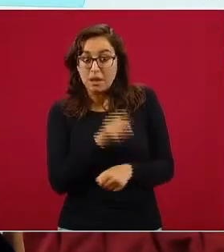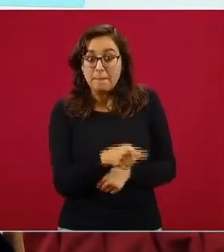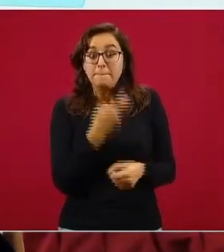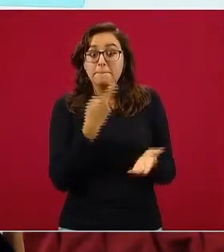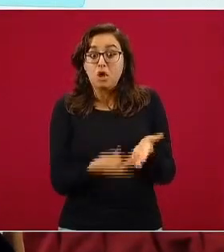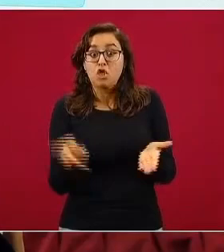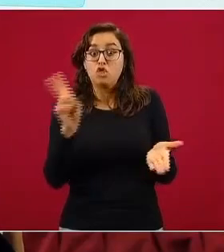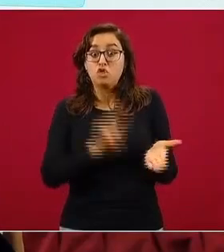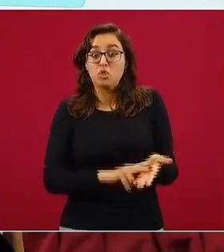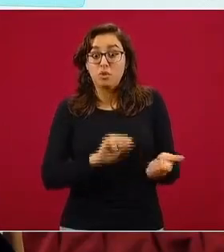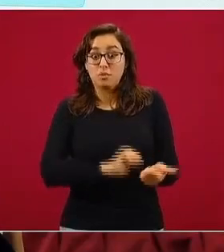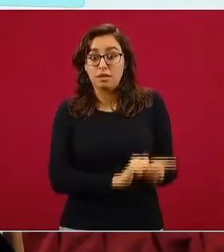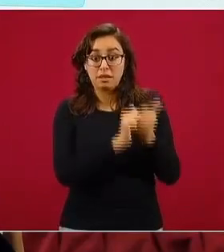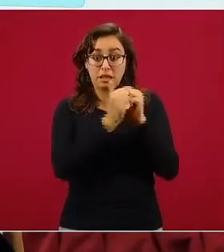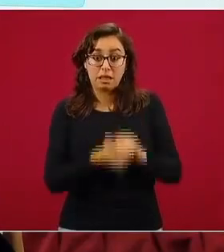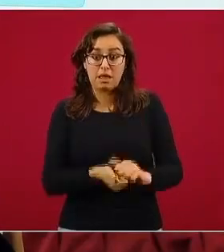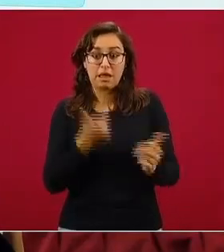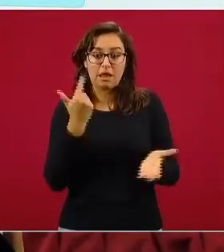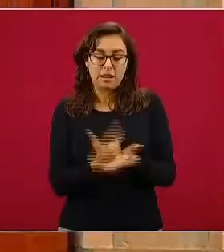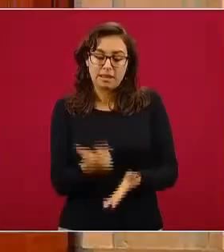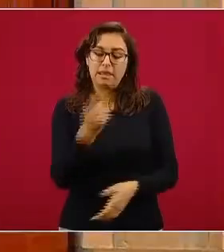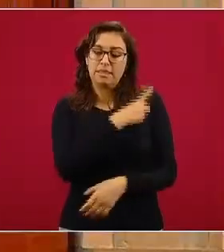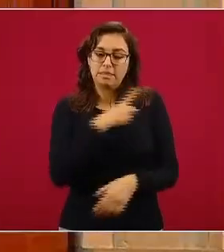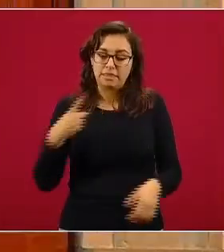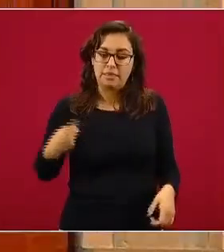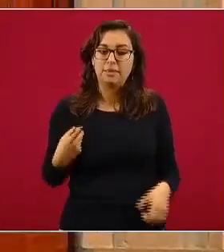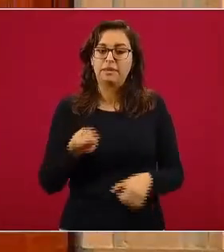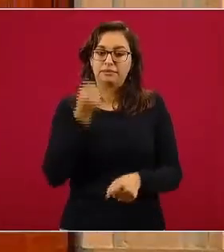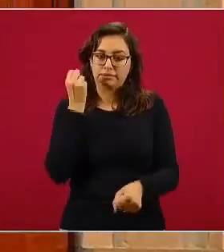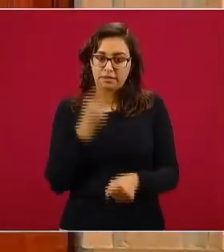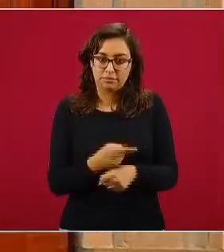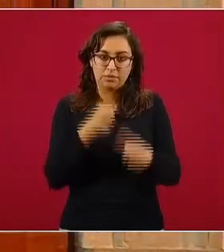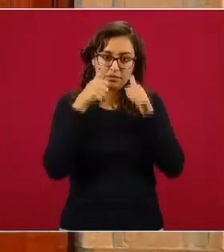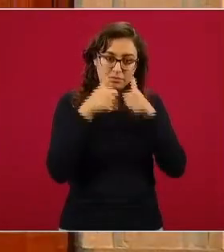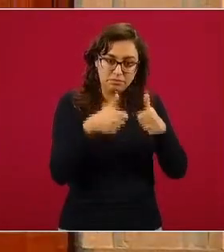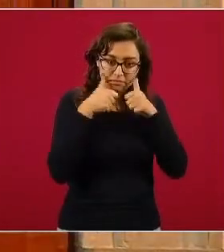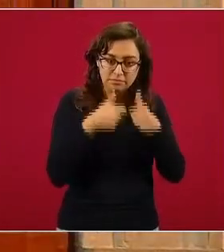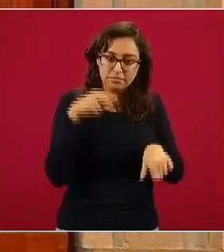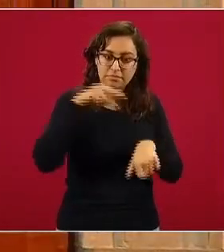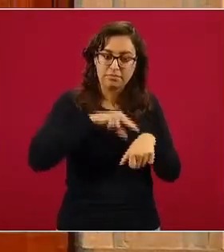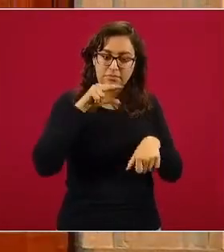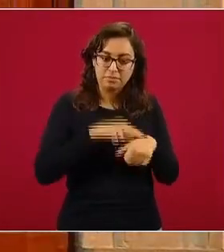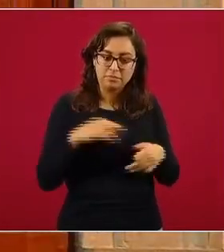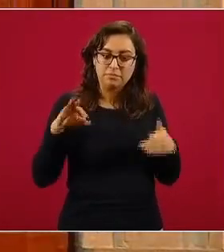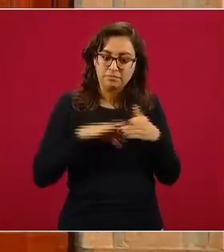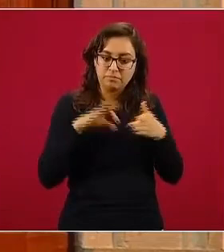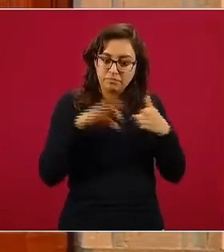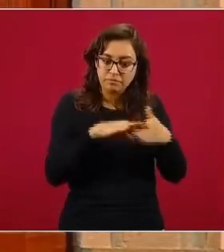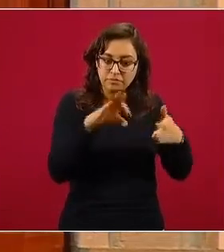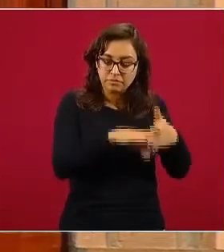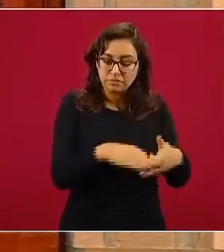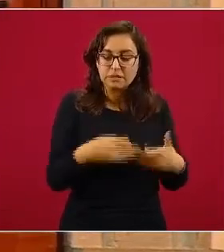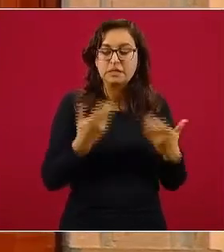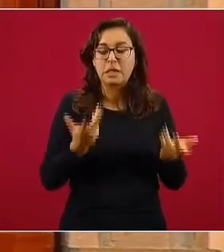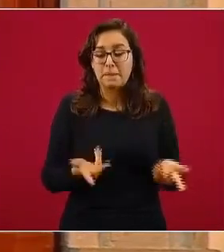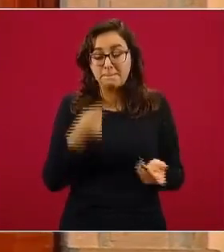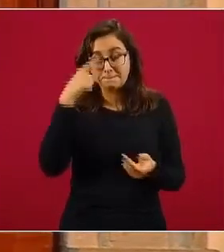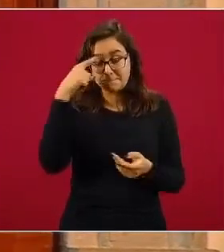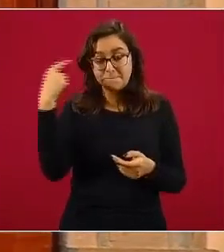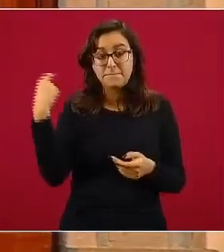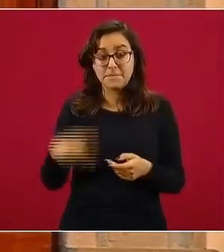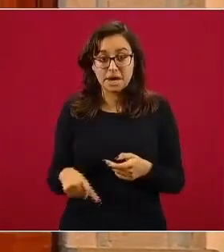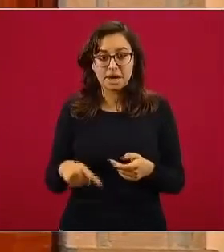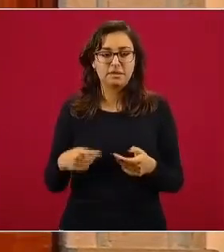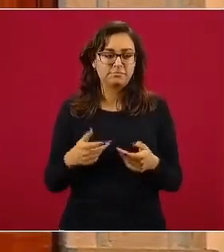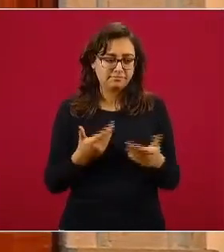de complicarse, tener una atención médica y un monitoreo continuo. Un monitoreo continuo que a través de